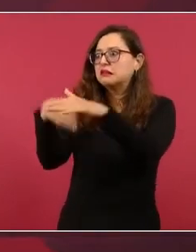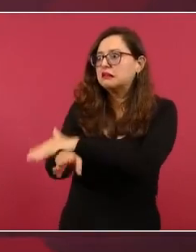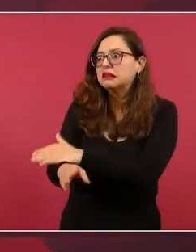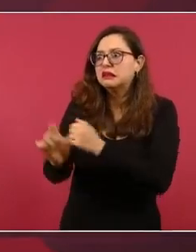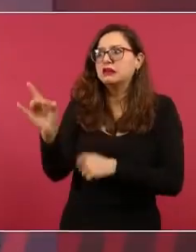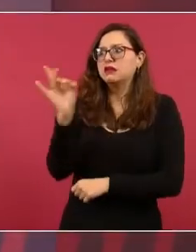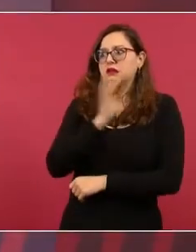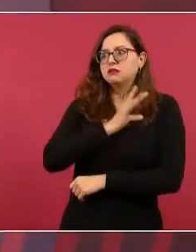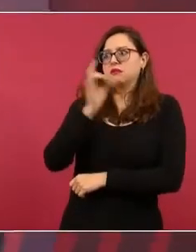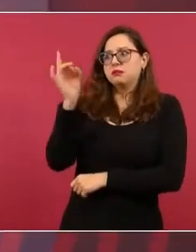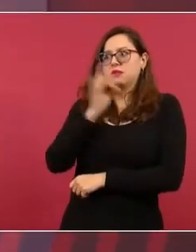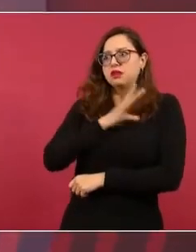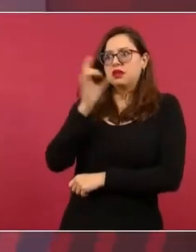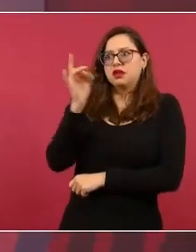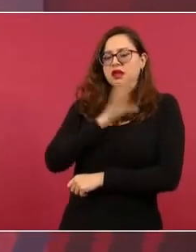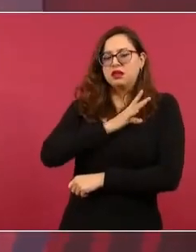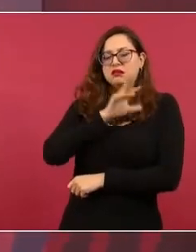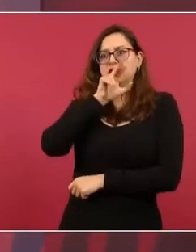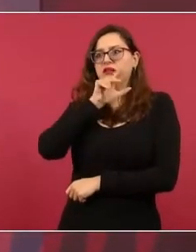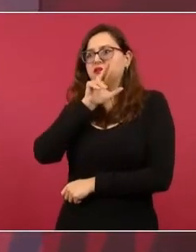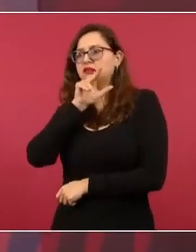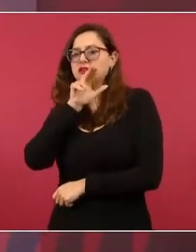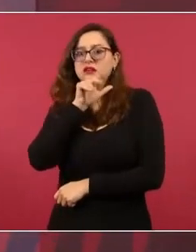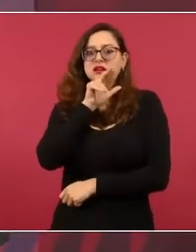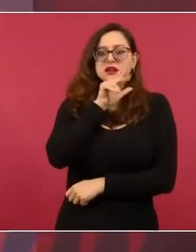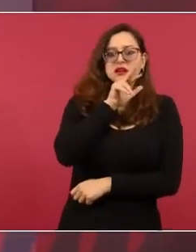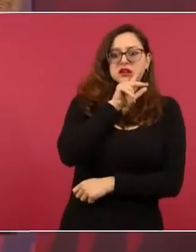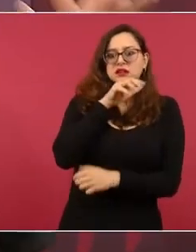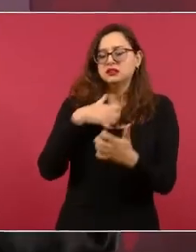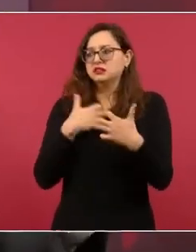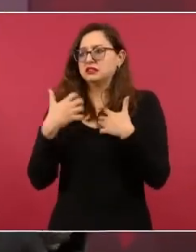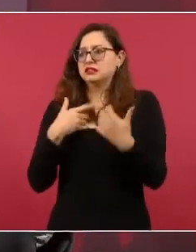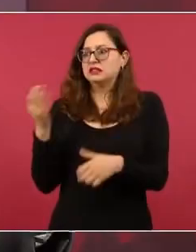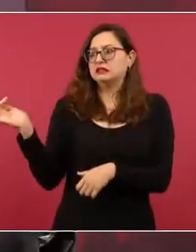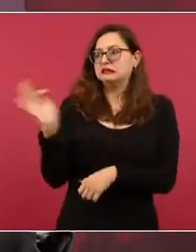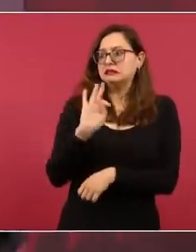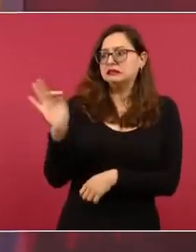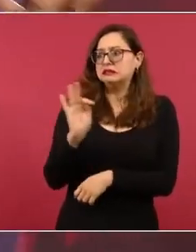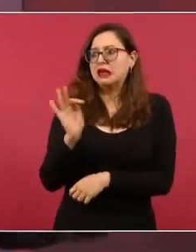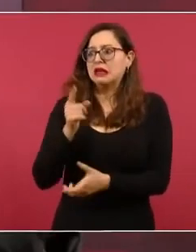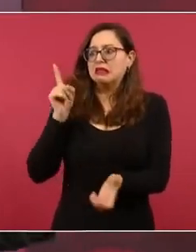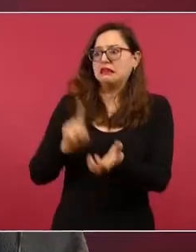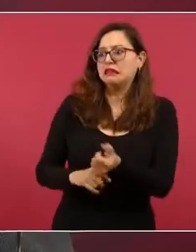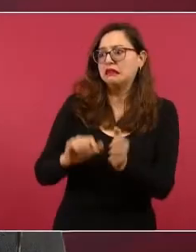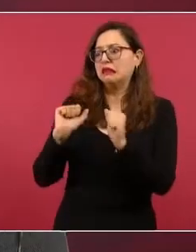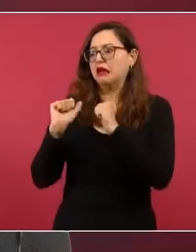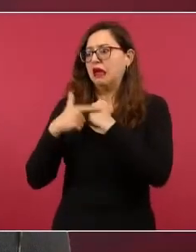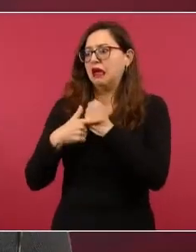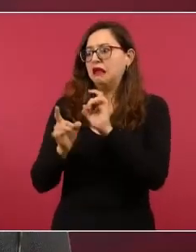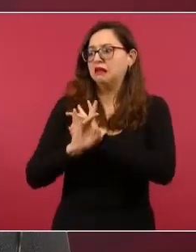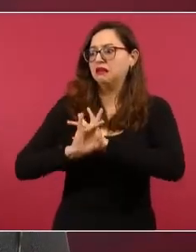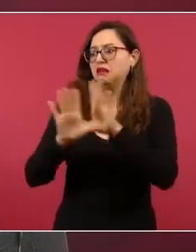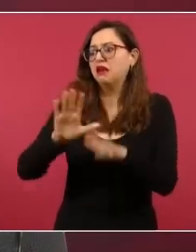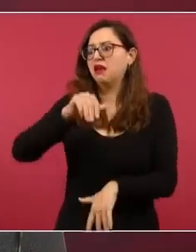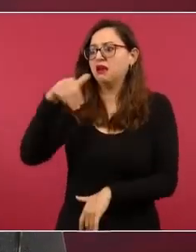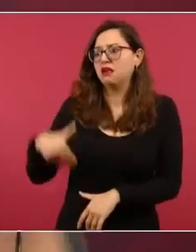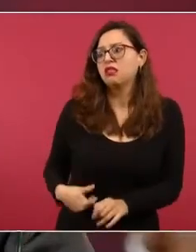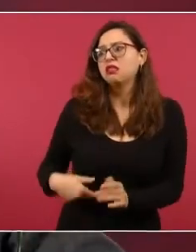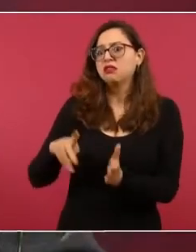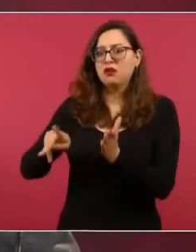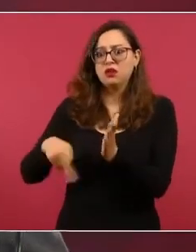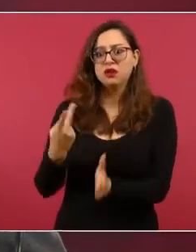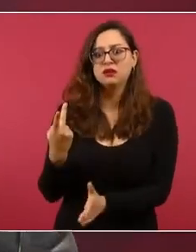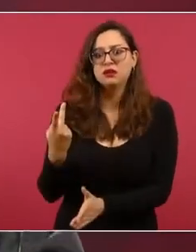encima la preocupación de que pueda haber un accidente,